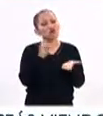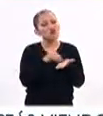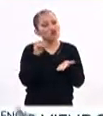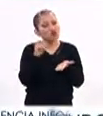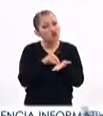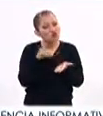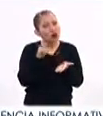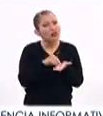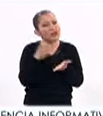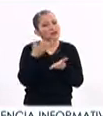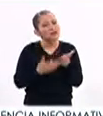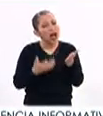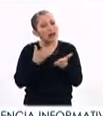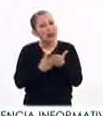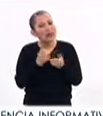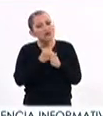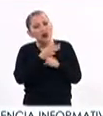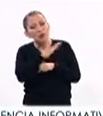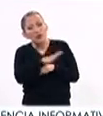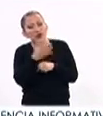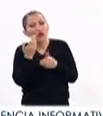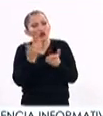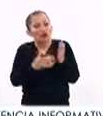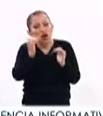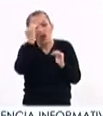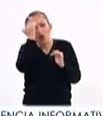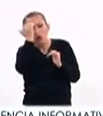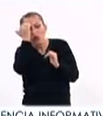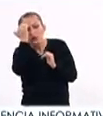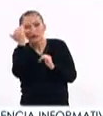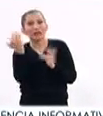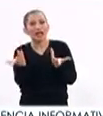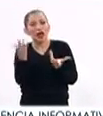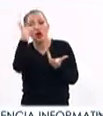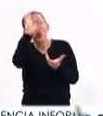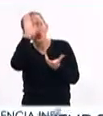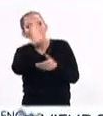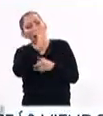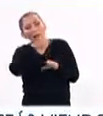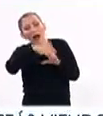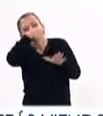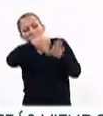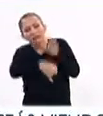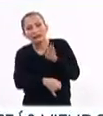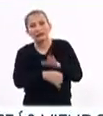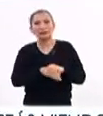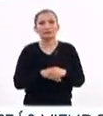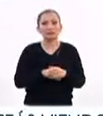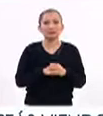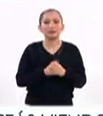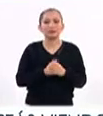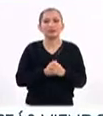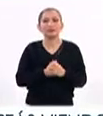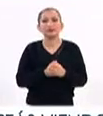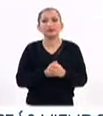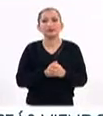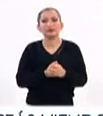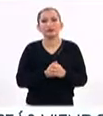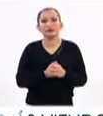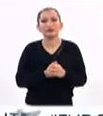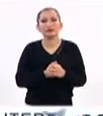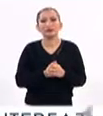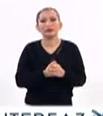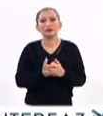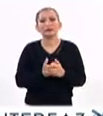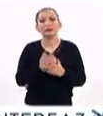todavía nos falta la información, nos falta conocer la cultura más profundo. Y para,